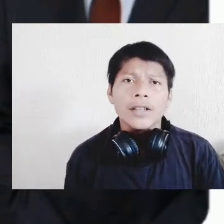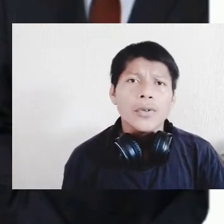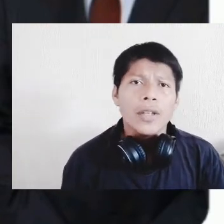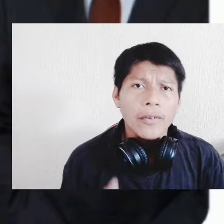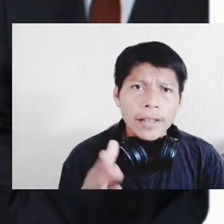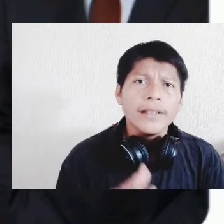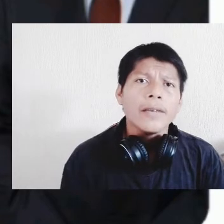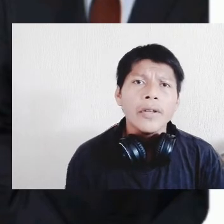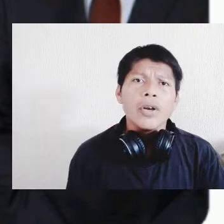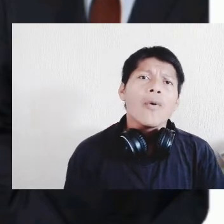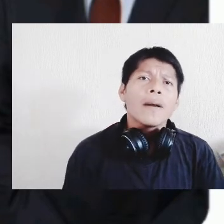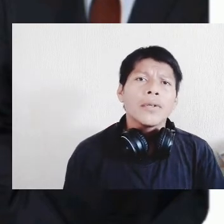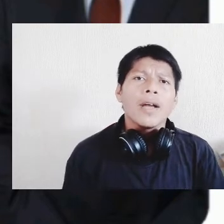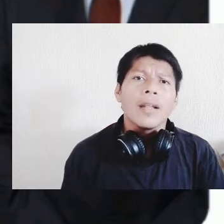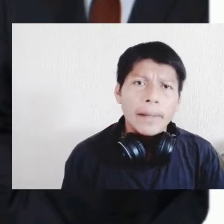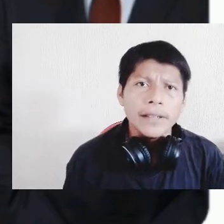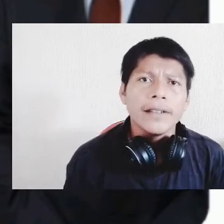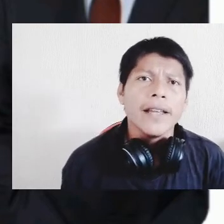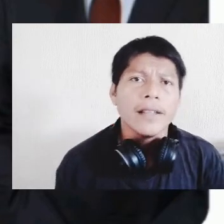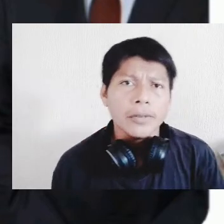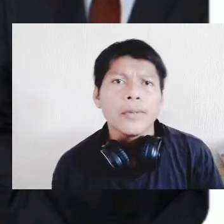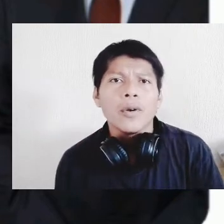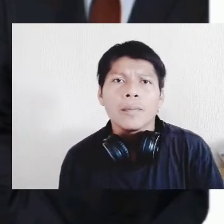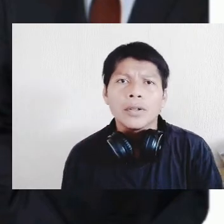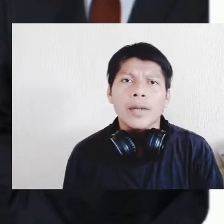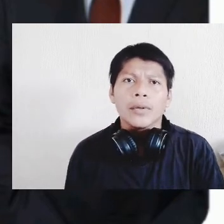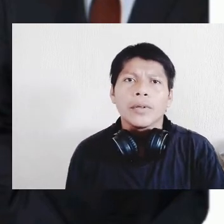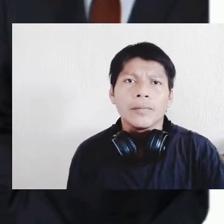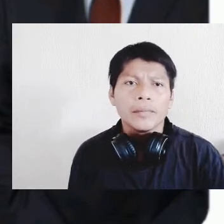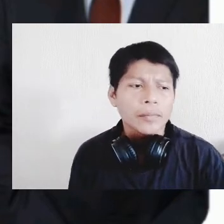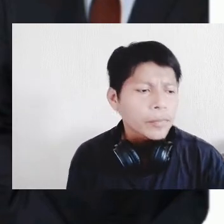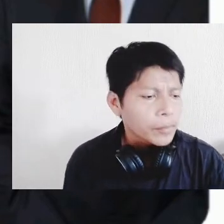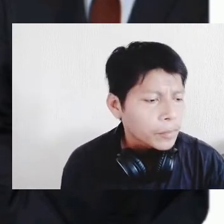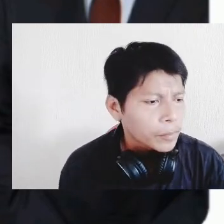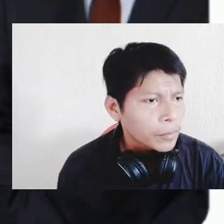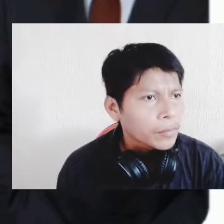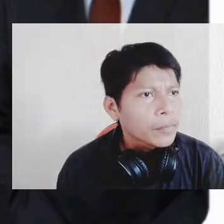Olga Sánchez Cordero. Este es el video que compartió el presidente Andrés Manuel López Obrador.